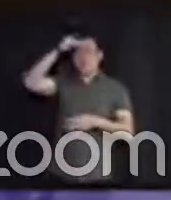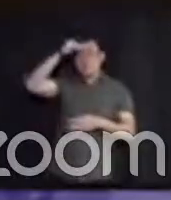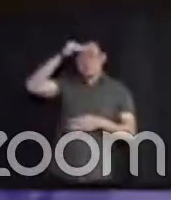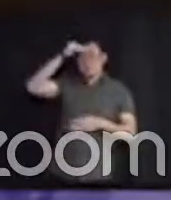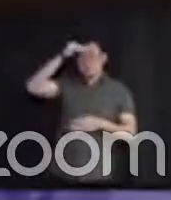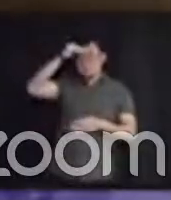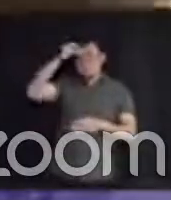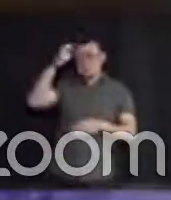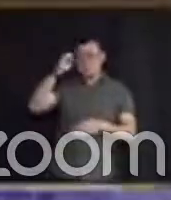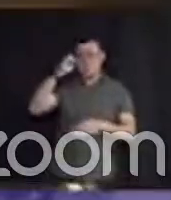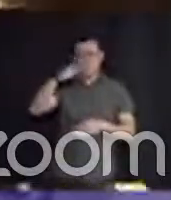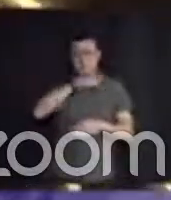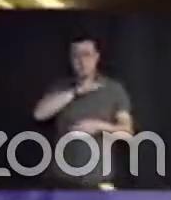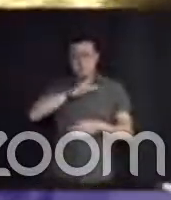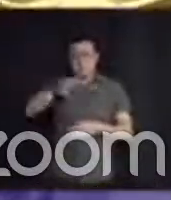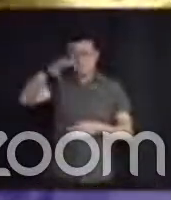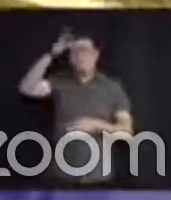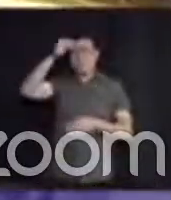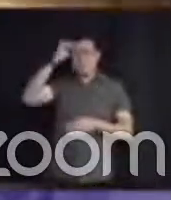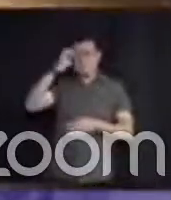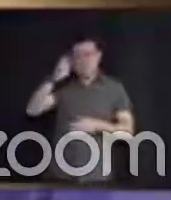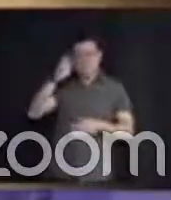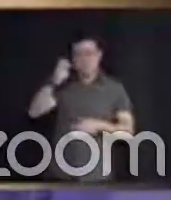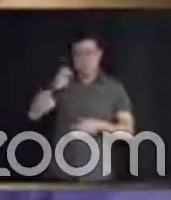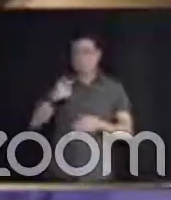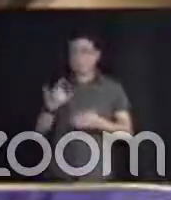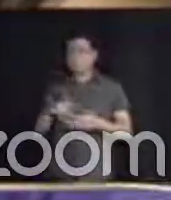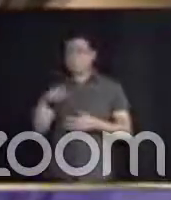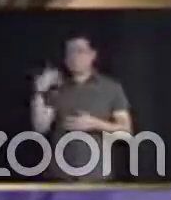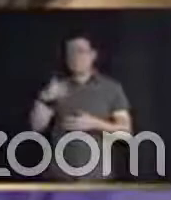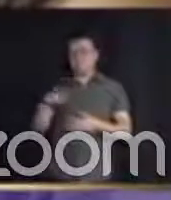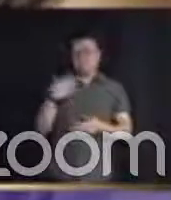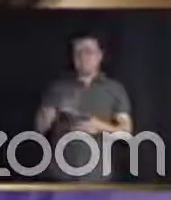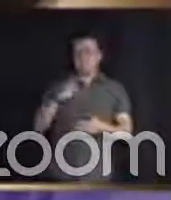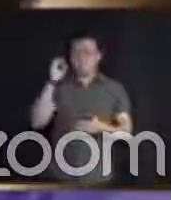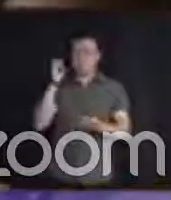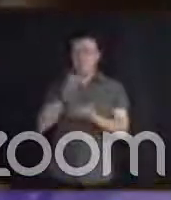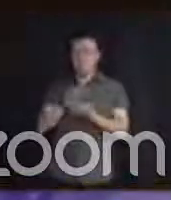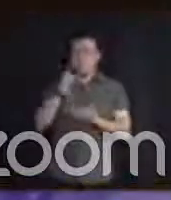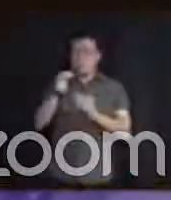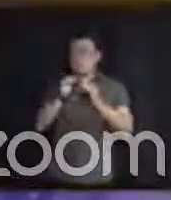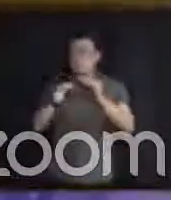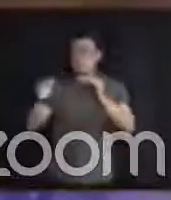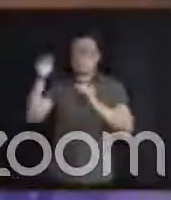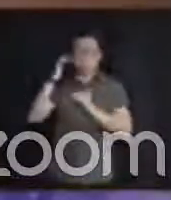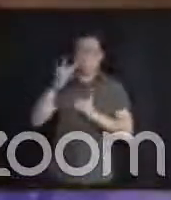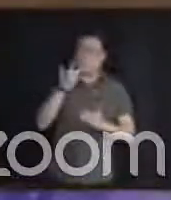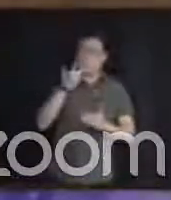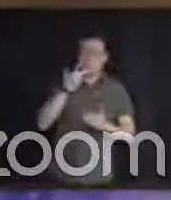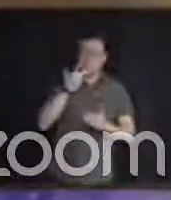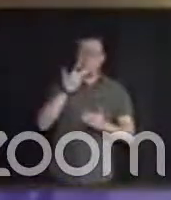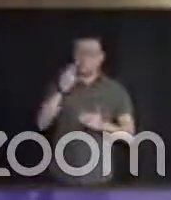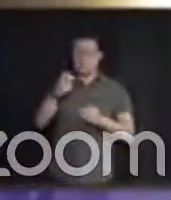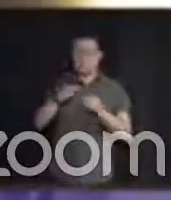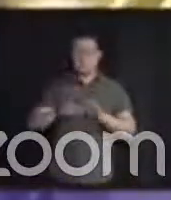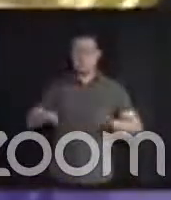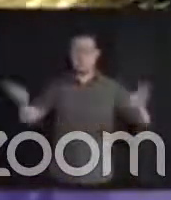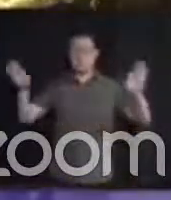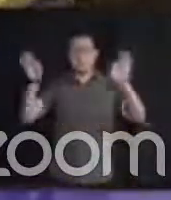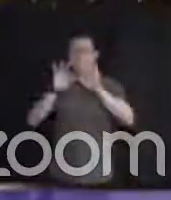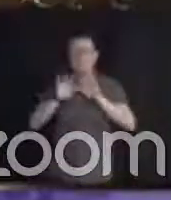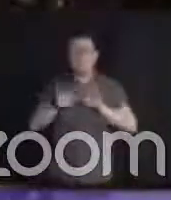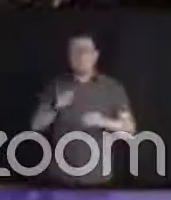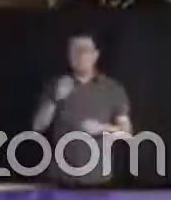tu oportunidad de vivir esta experiencia única, glamurosa, sofisticada e